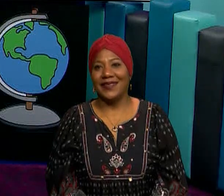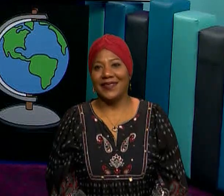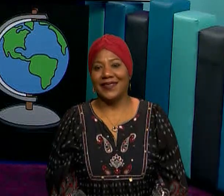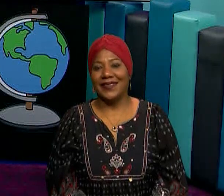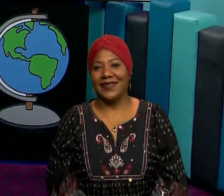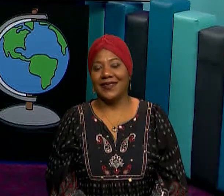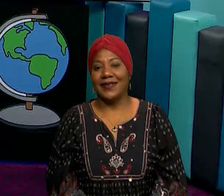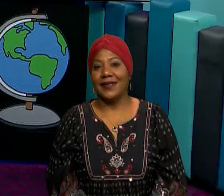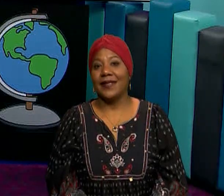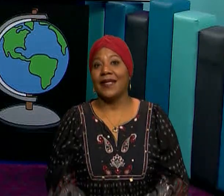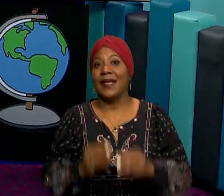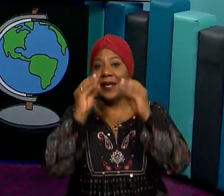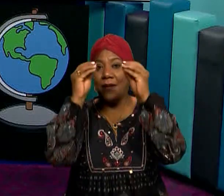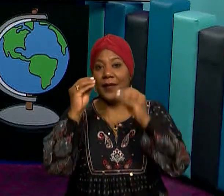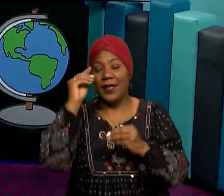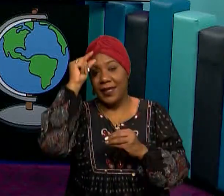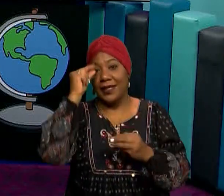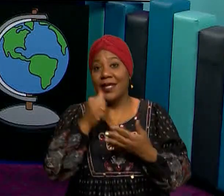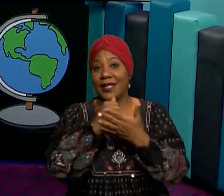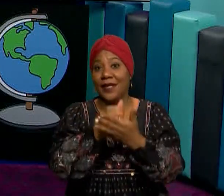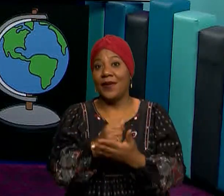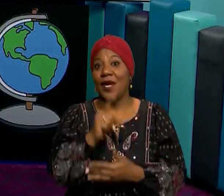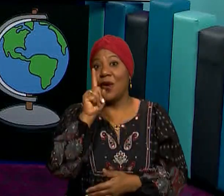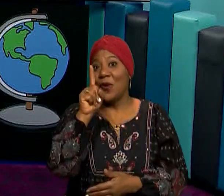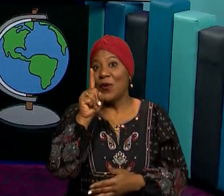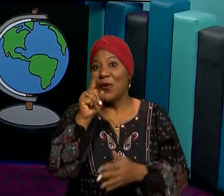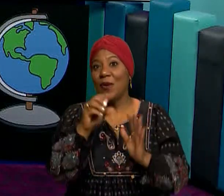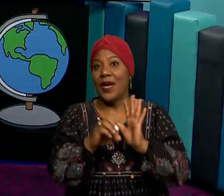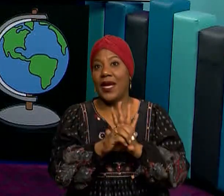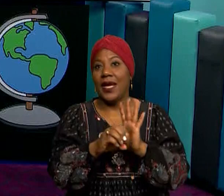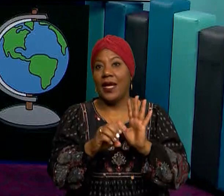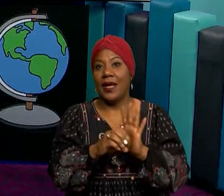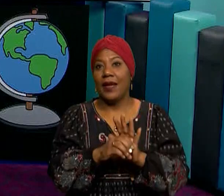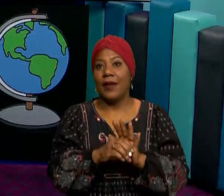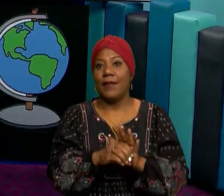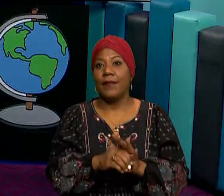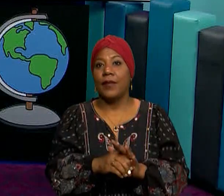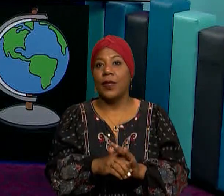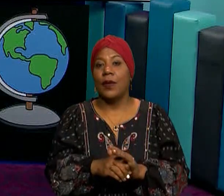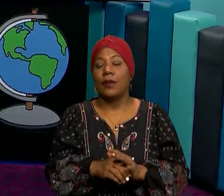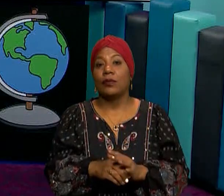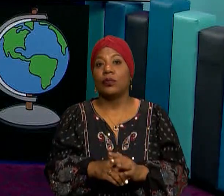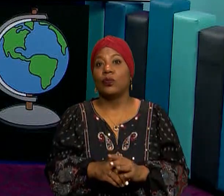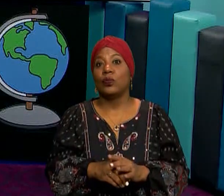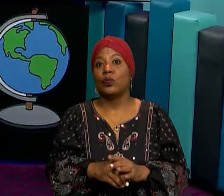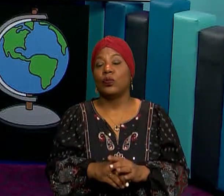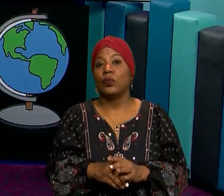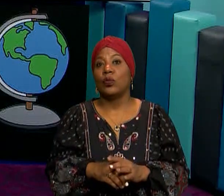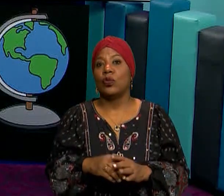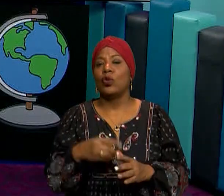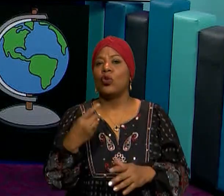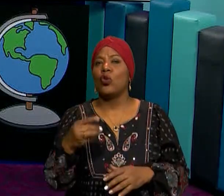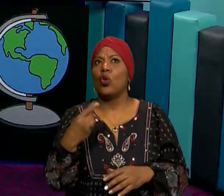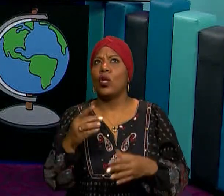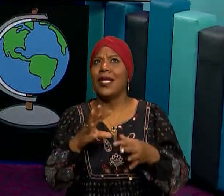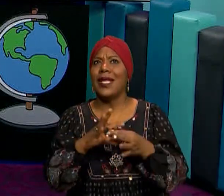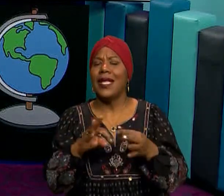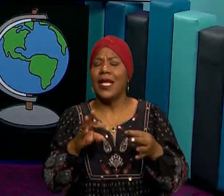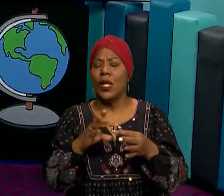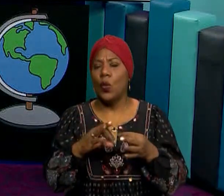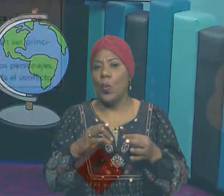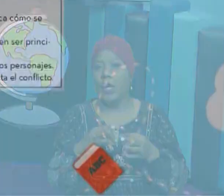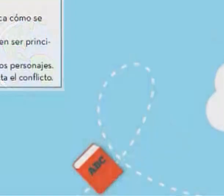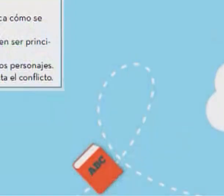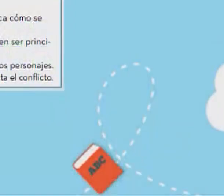resolver un ejemplo. Parte del cuento donde se presenta el lugar y los personajes. A ver, en la número